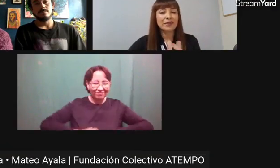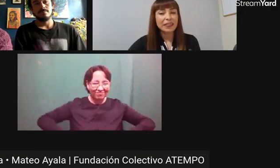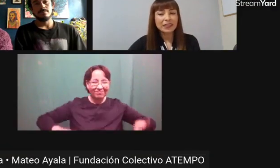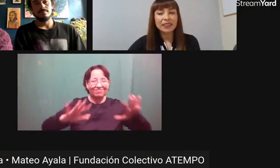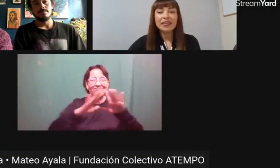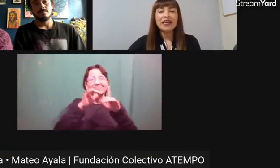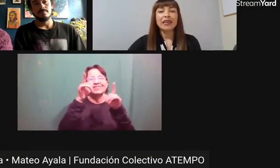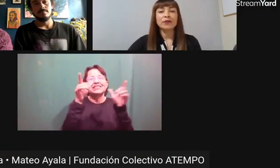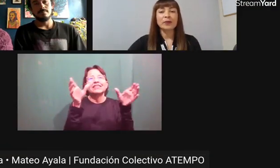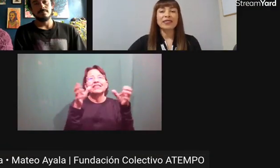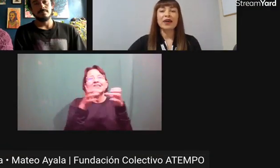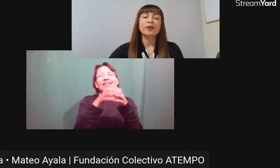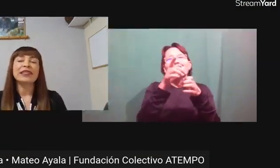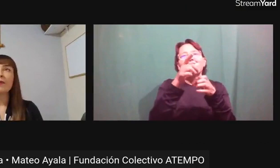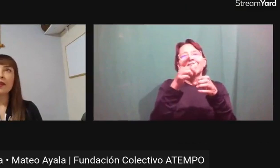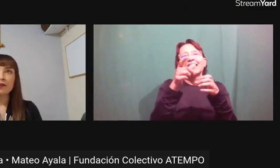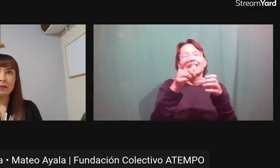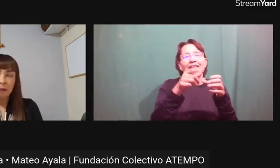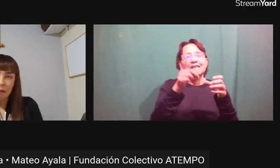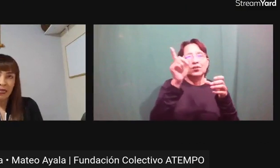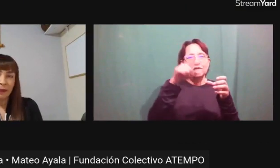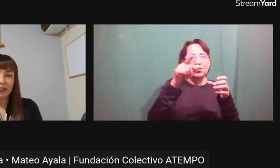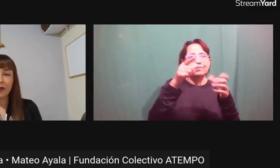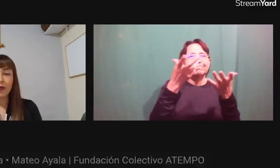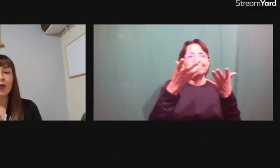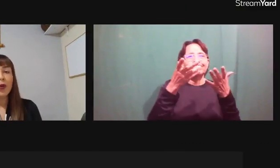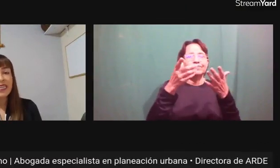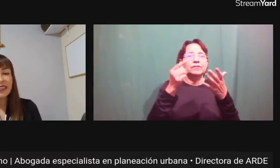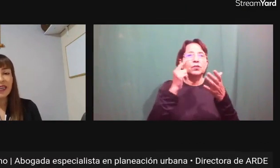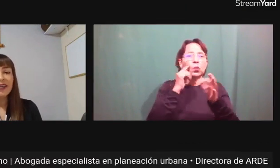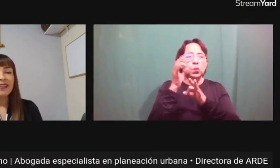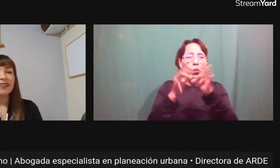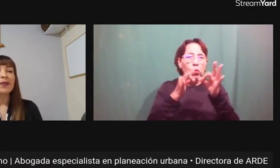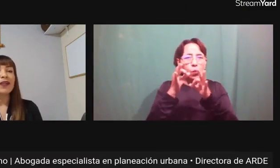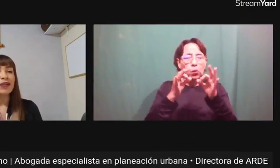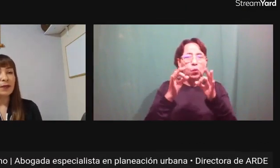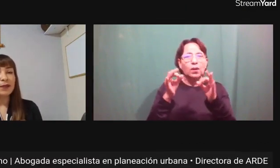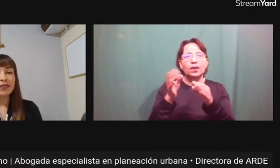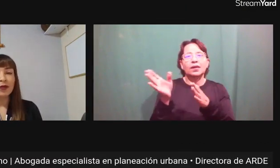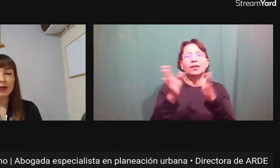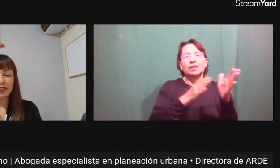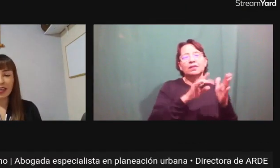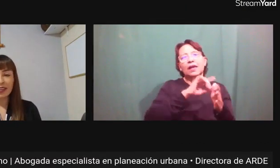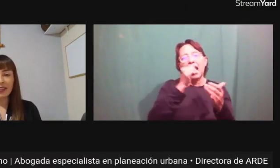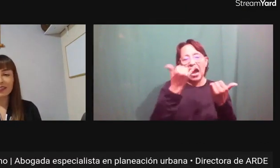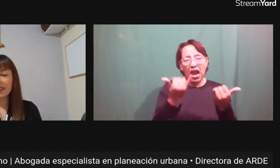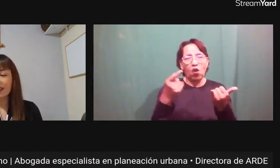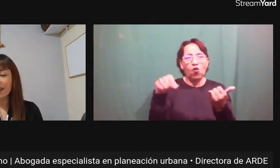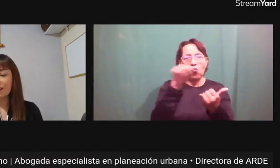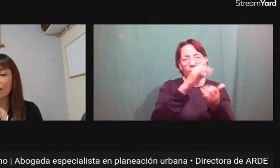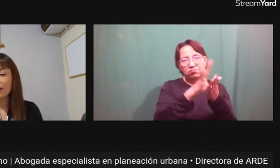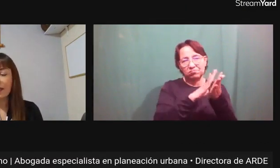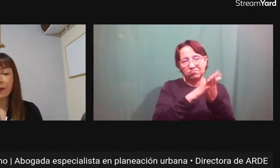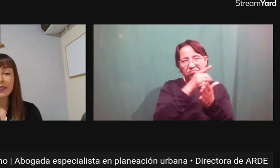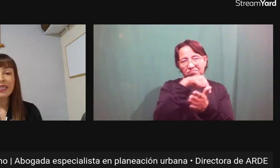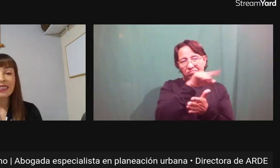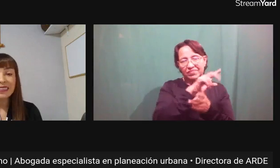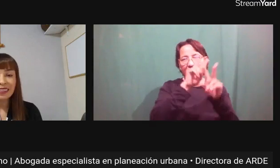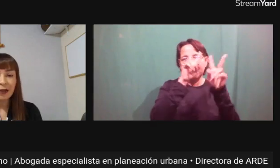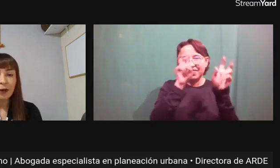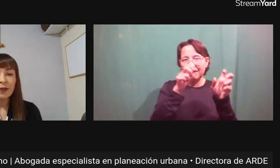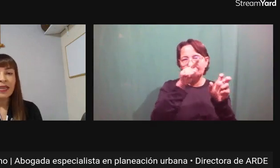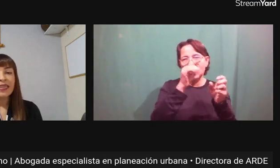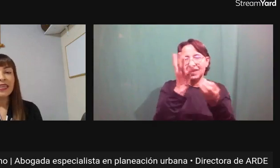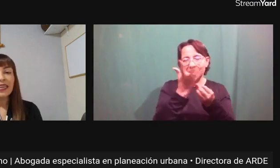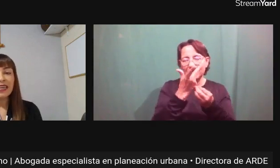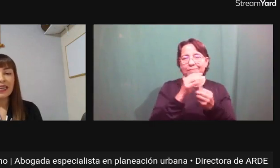Capital Graffiti, hemos pasado por el tema de conservación con Juanita, también ahorita pues con ustedes en todo el tema pues